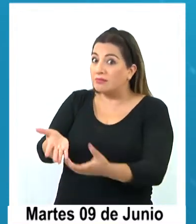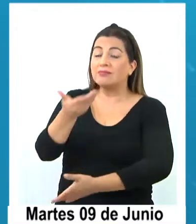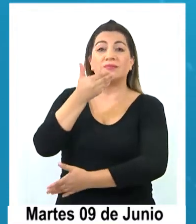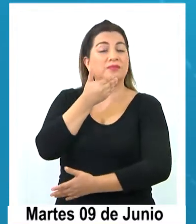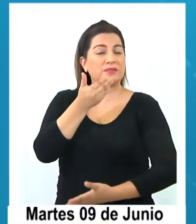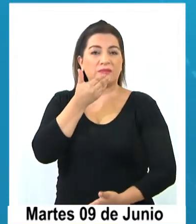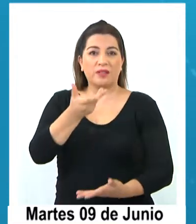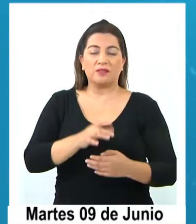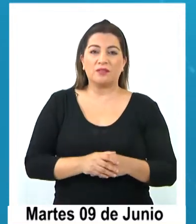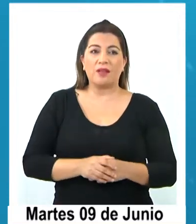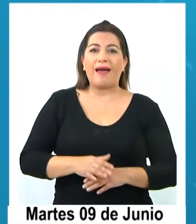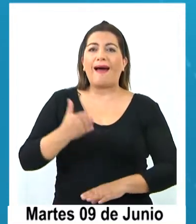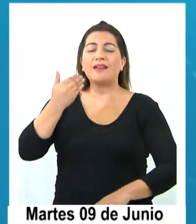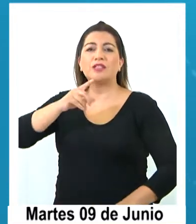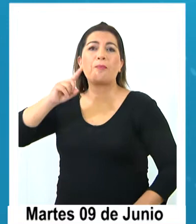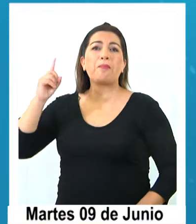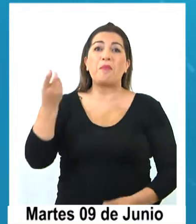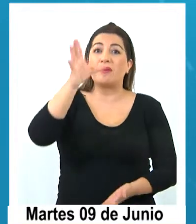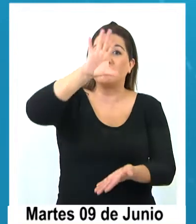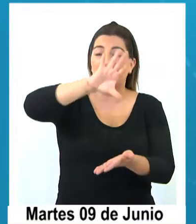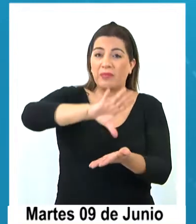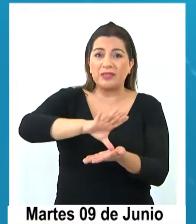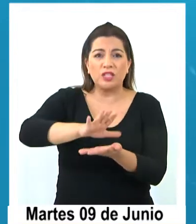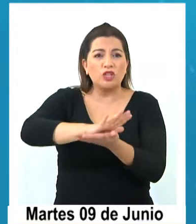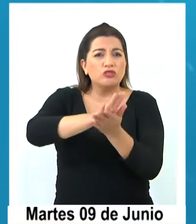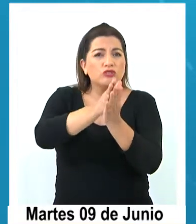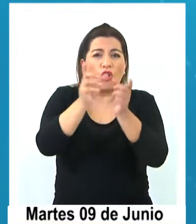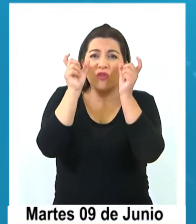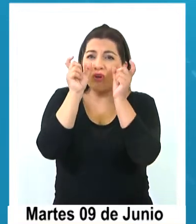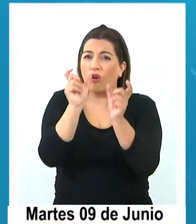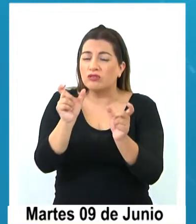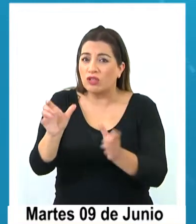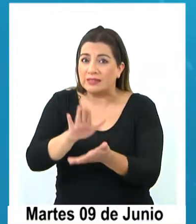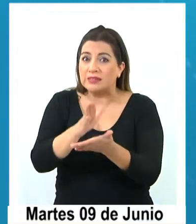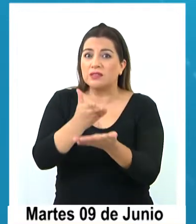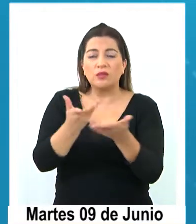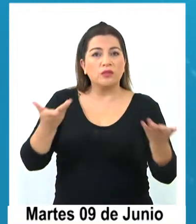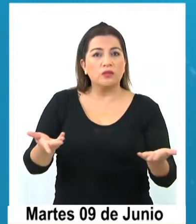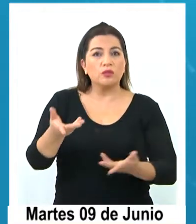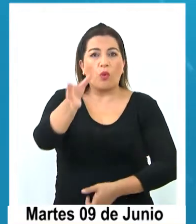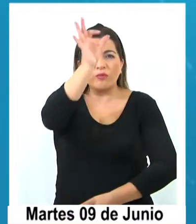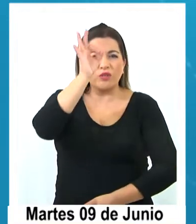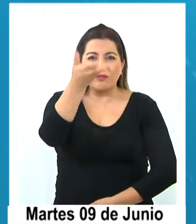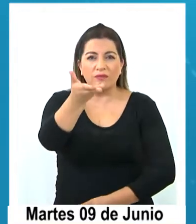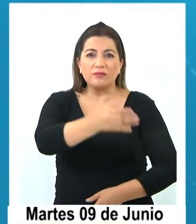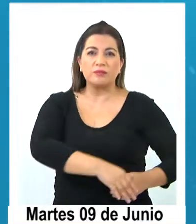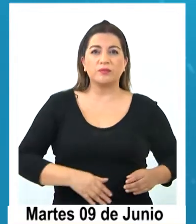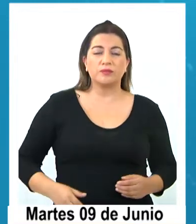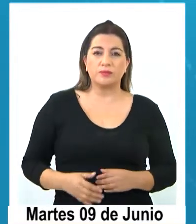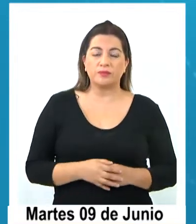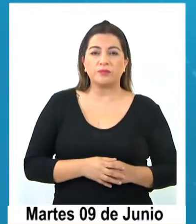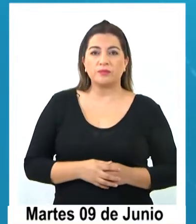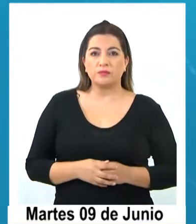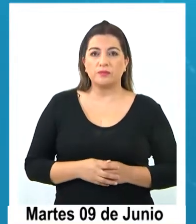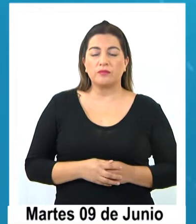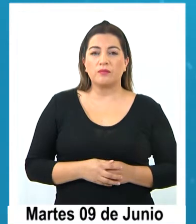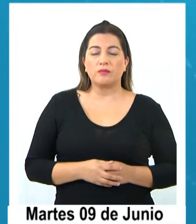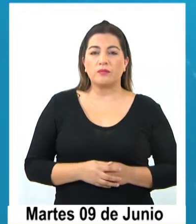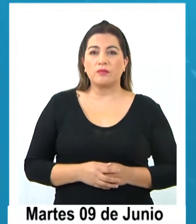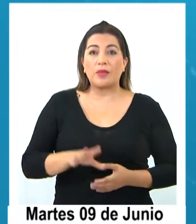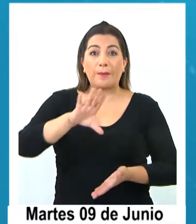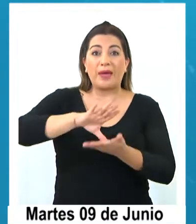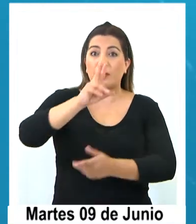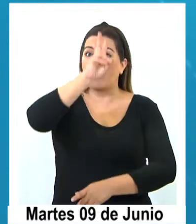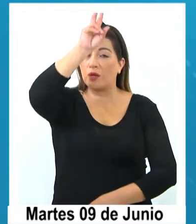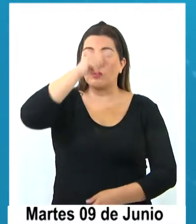a pesar de haber sido uno de los primeros países que tomó todo tipo de medidas de resguardo. ¿Cómo ves un poco eso? Claro, Perú